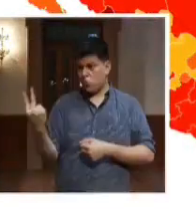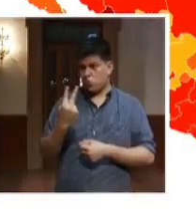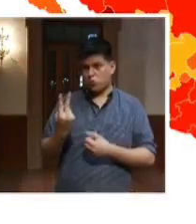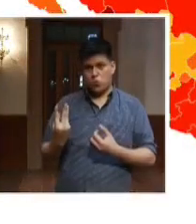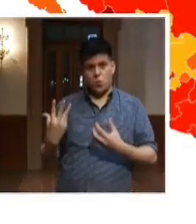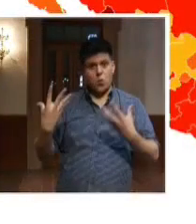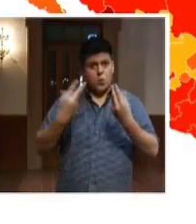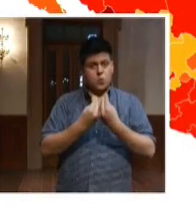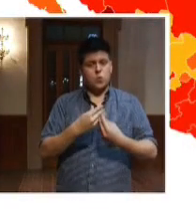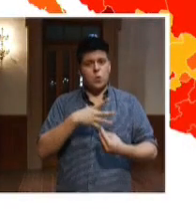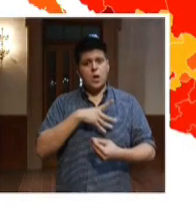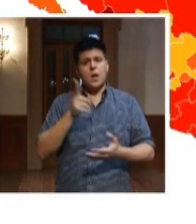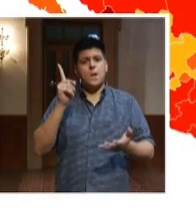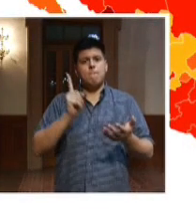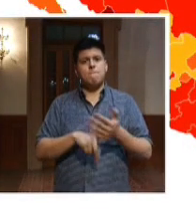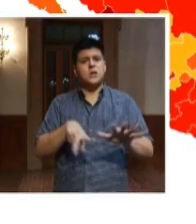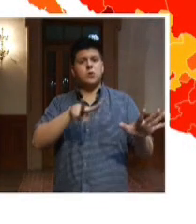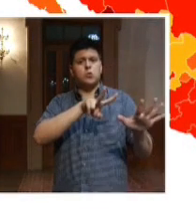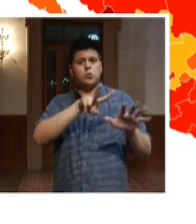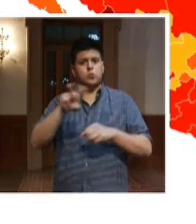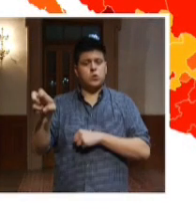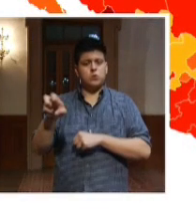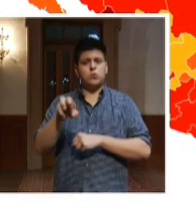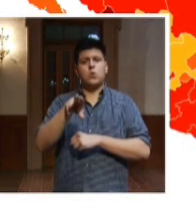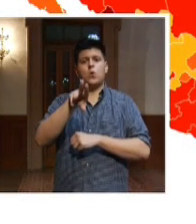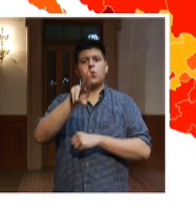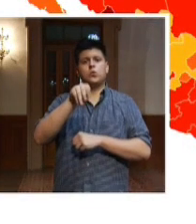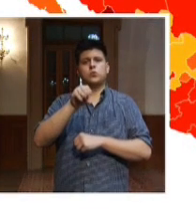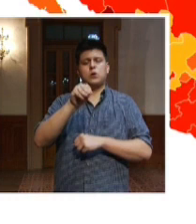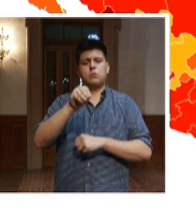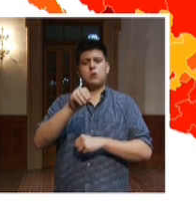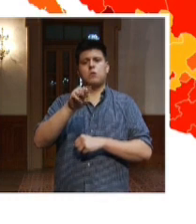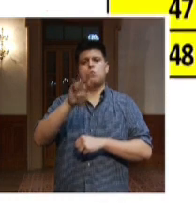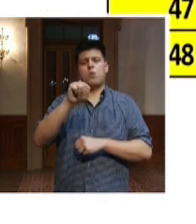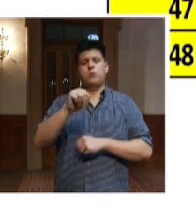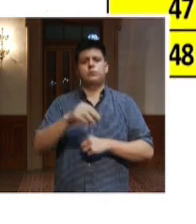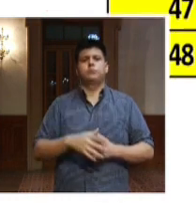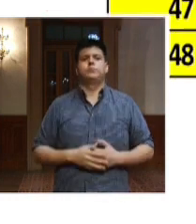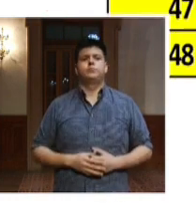da un total de 1,289 casos.